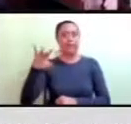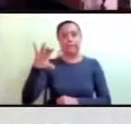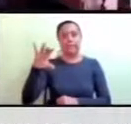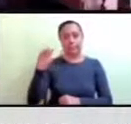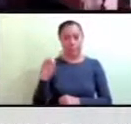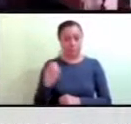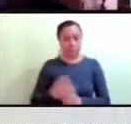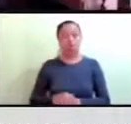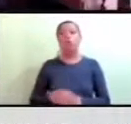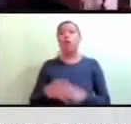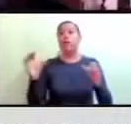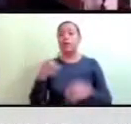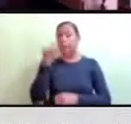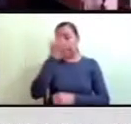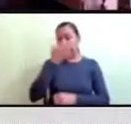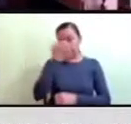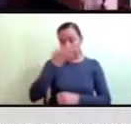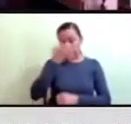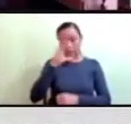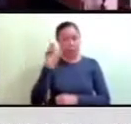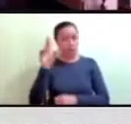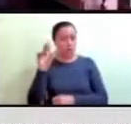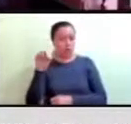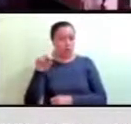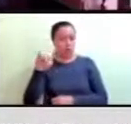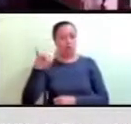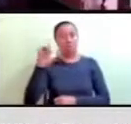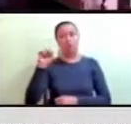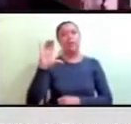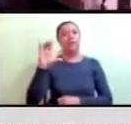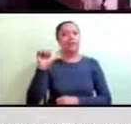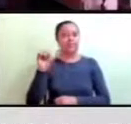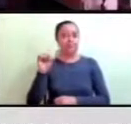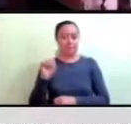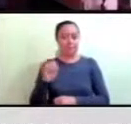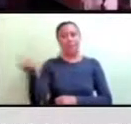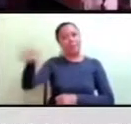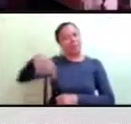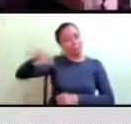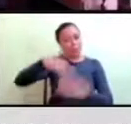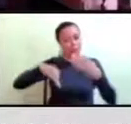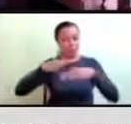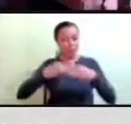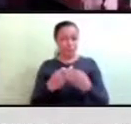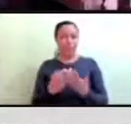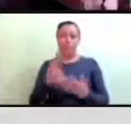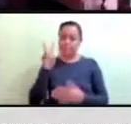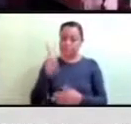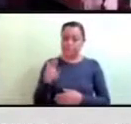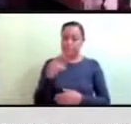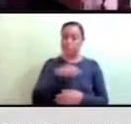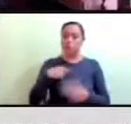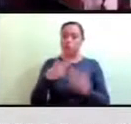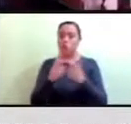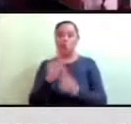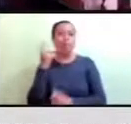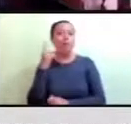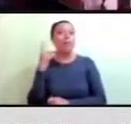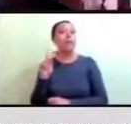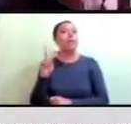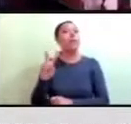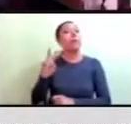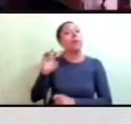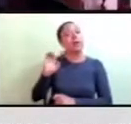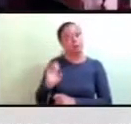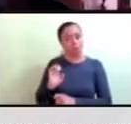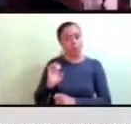AC, reciban de parte del Partido Verde nuestro amplio reconocimiento y sobre todo el compromiso de